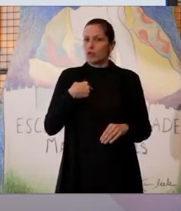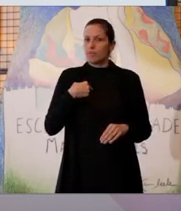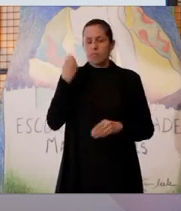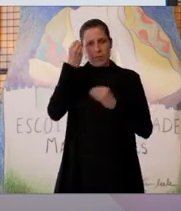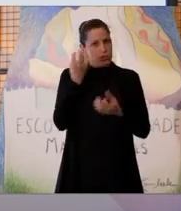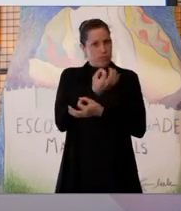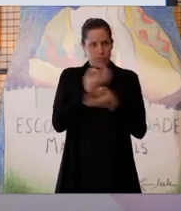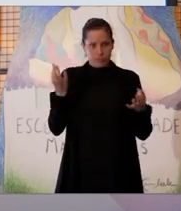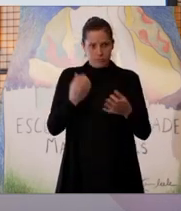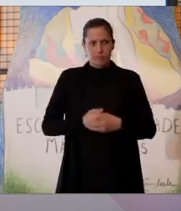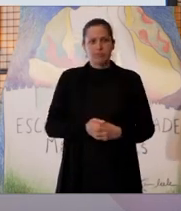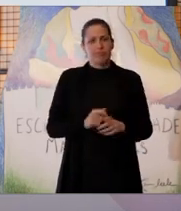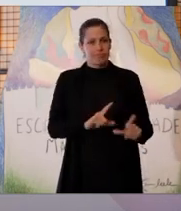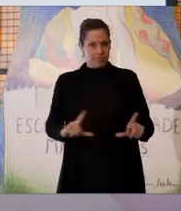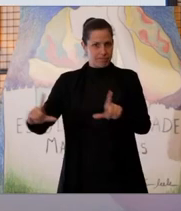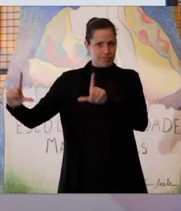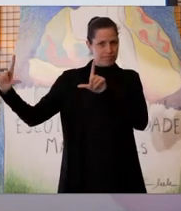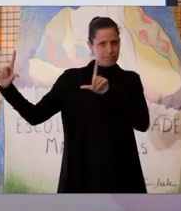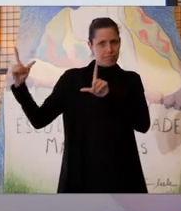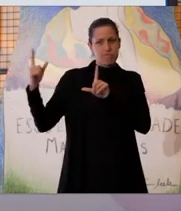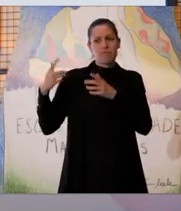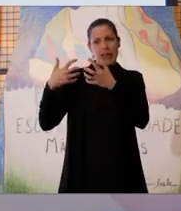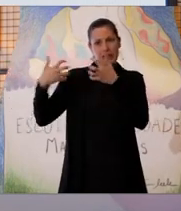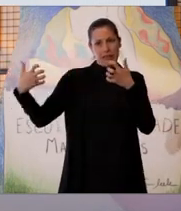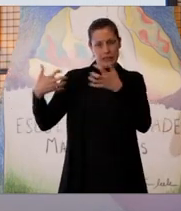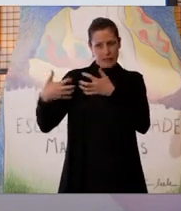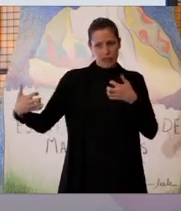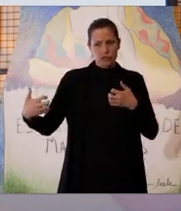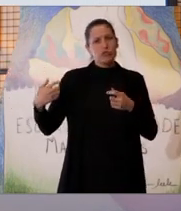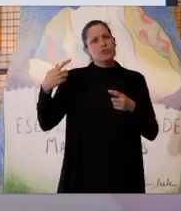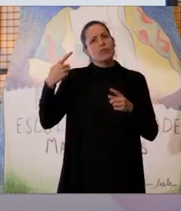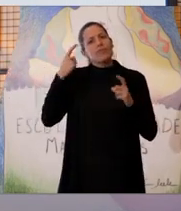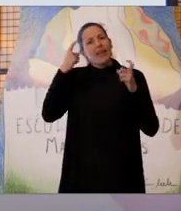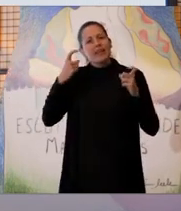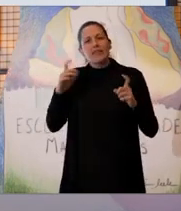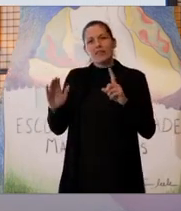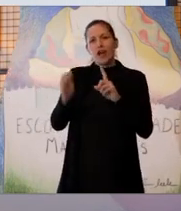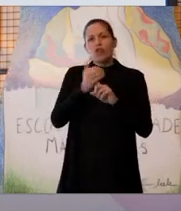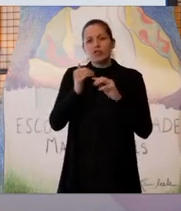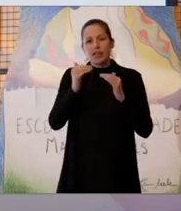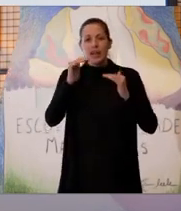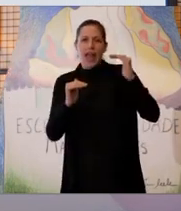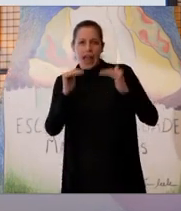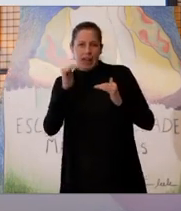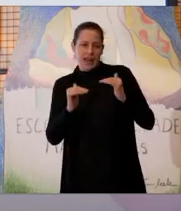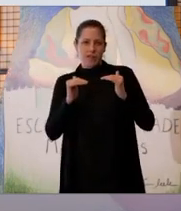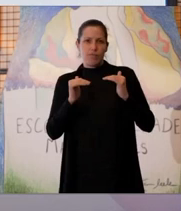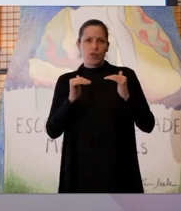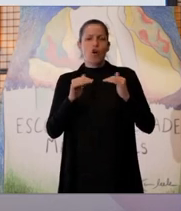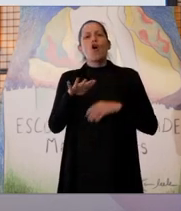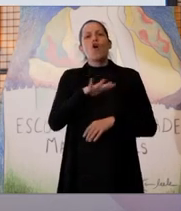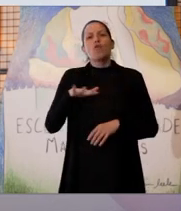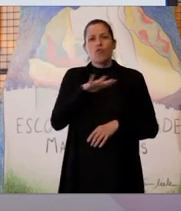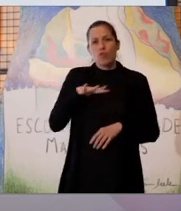en virtud del artículo 92 de la Constitución española se persigue que ese equilibrio material se traslade desde la sociedad a los órganos políticos